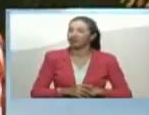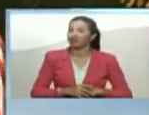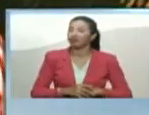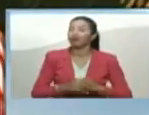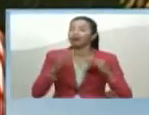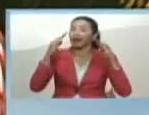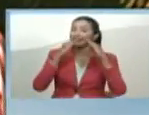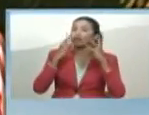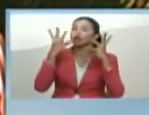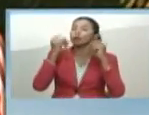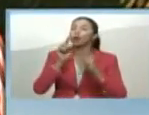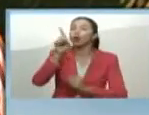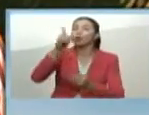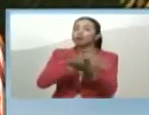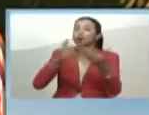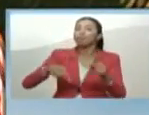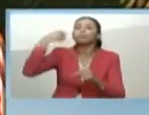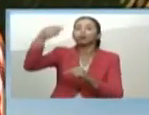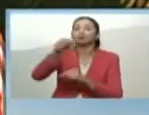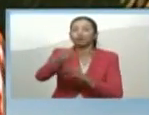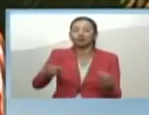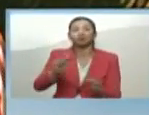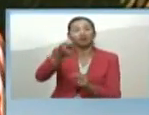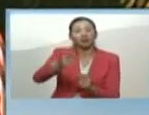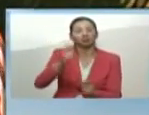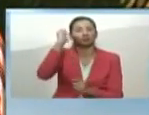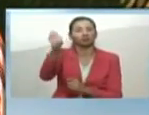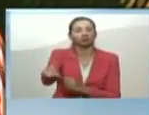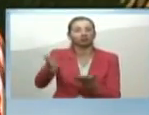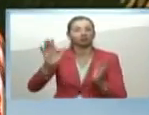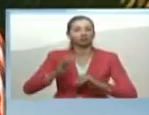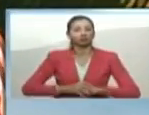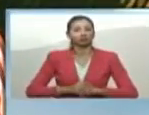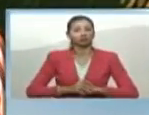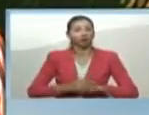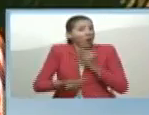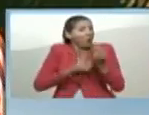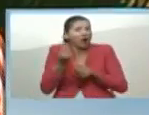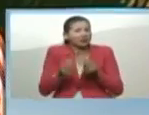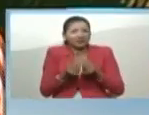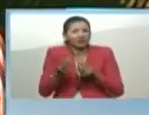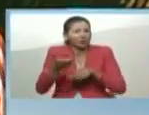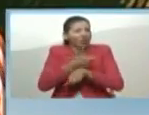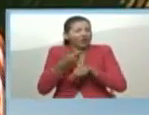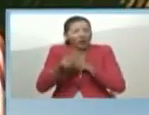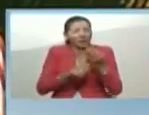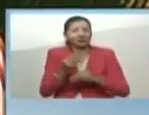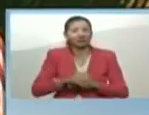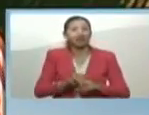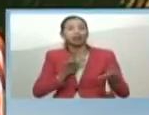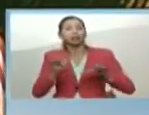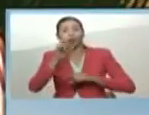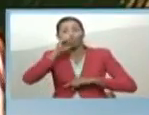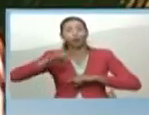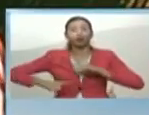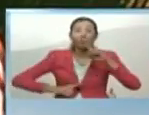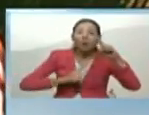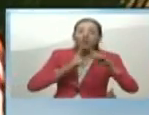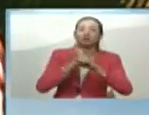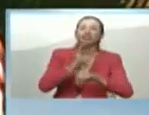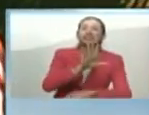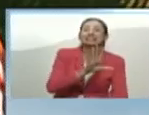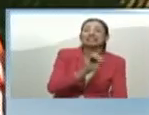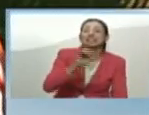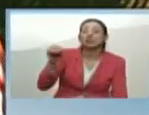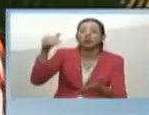semana cómo lo hicimos y estoy listo para construir 500,000 viviendas más El próximo año si no me lo sabotea la